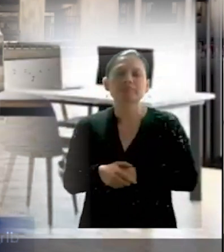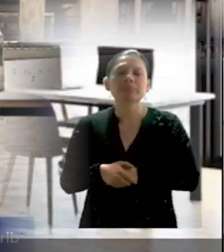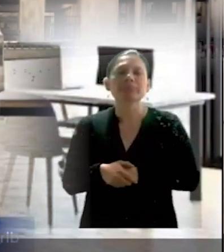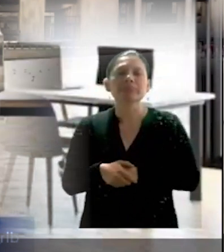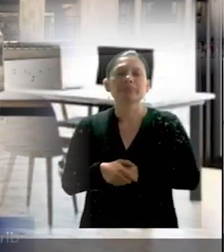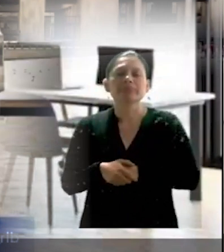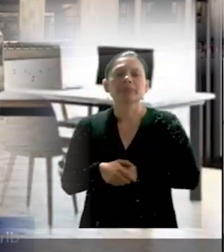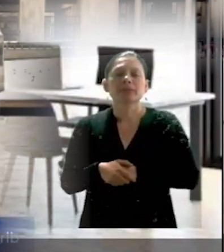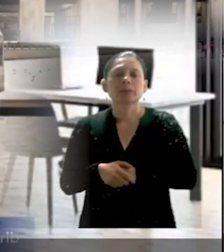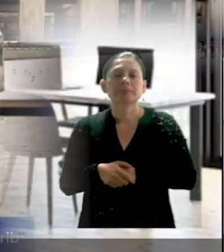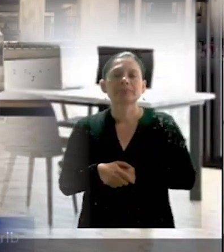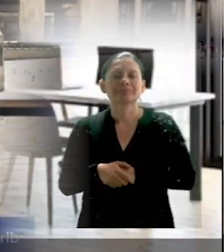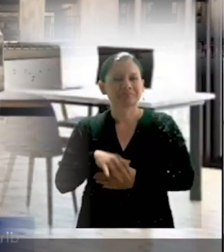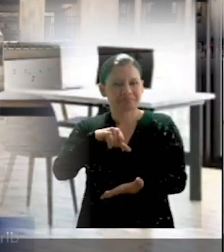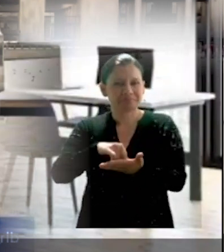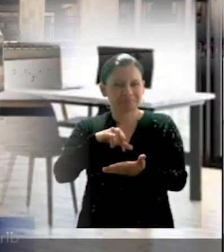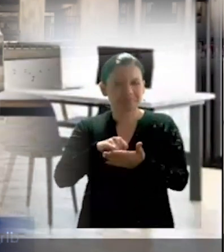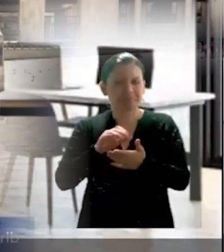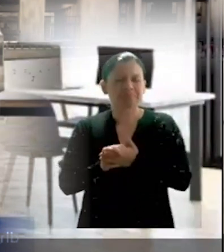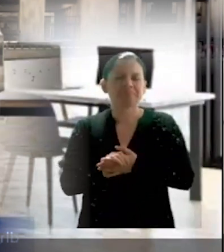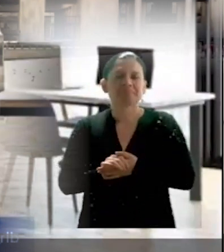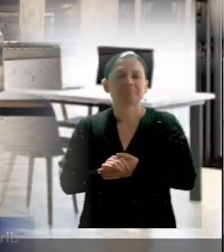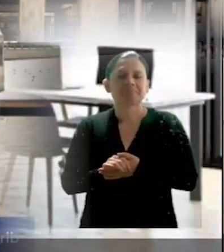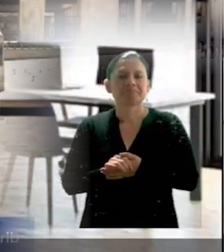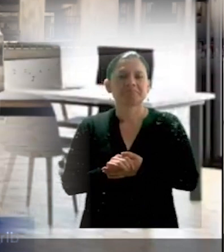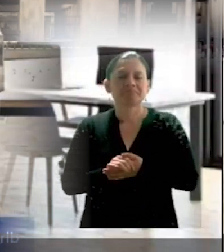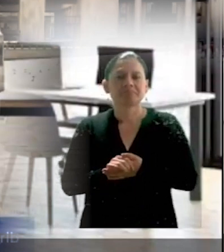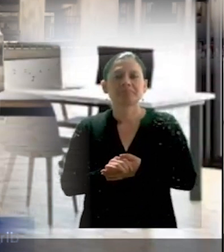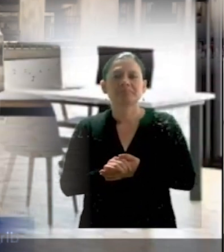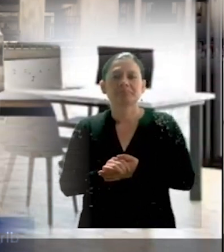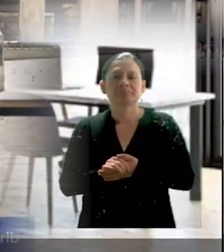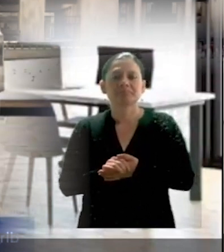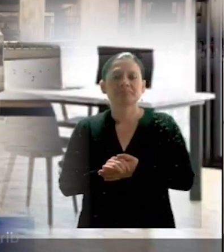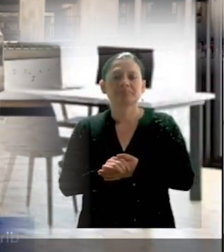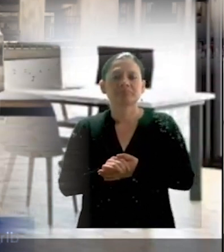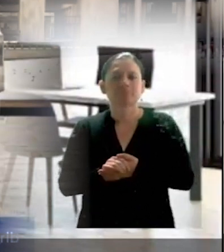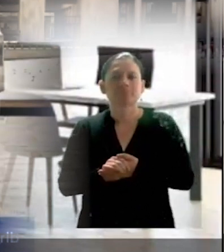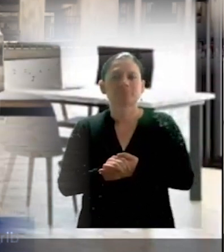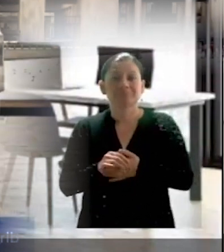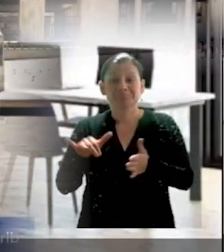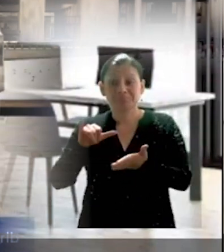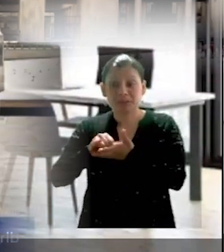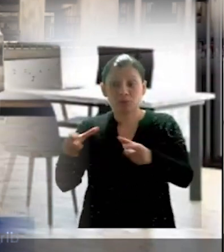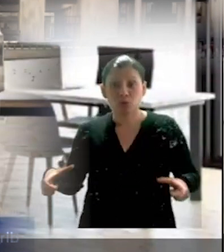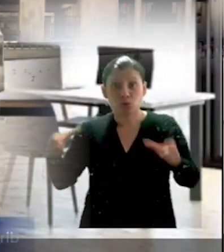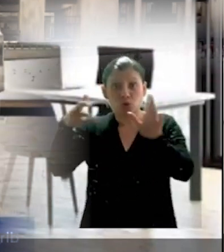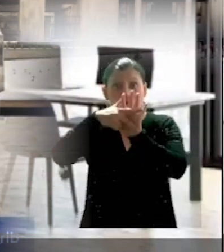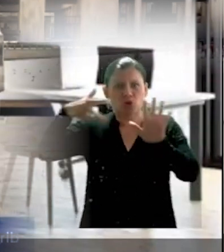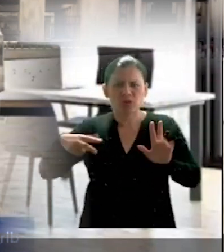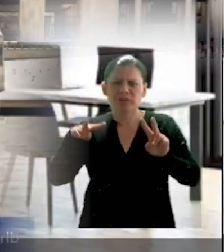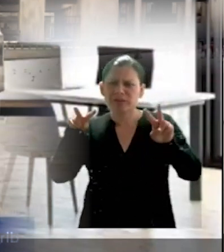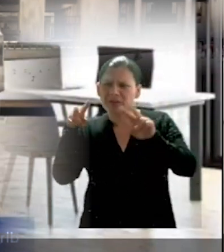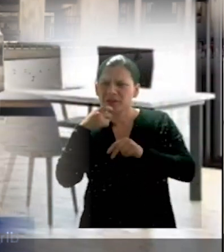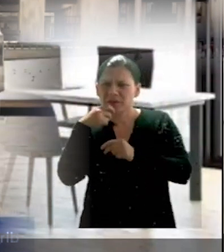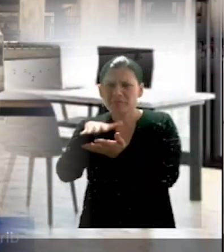En ese sentido también podemos ver que la Corte, al ver el alto volumen de acción de tutela en relación